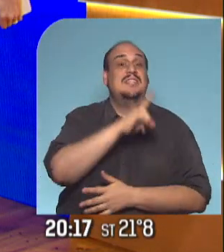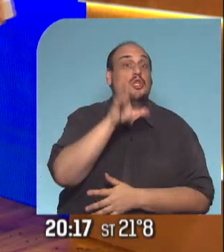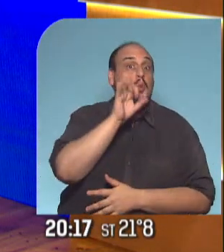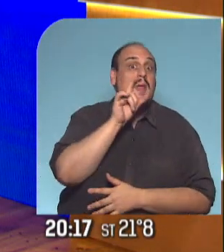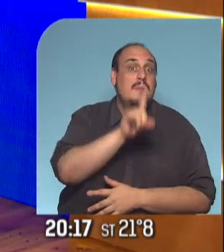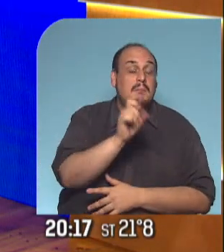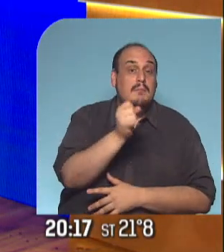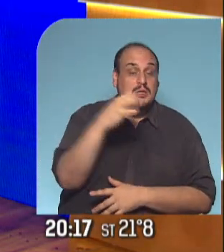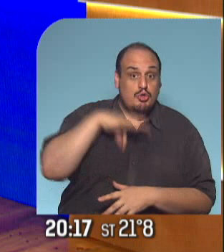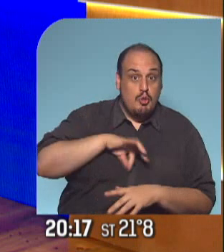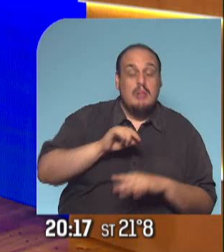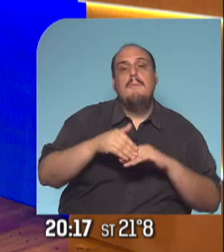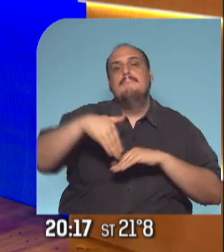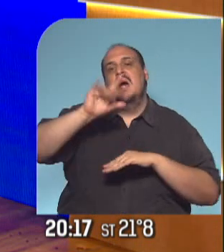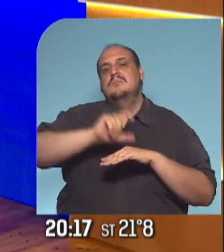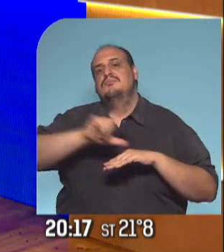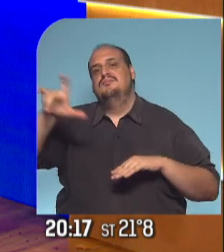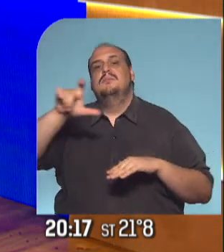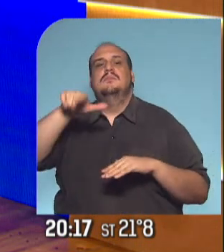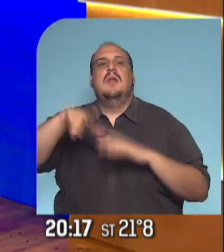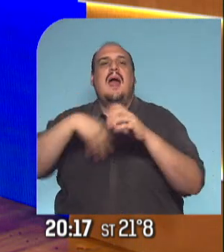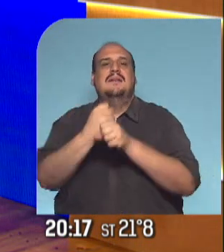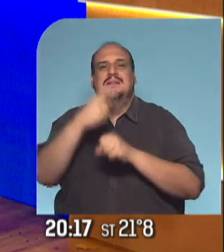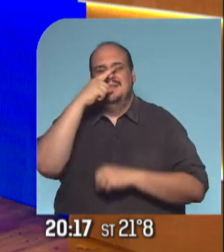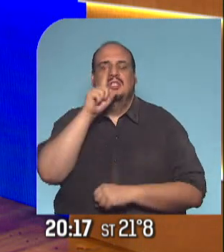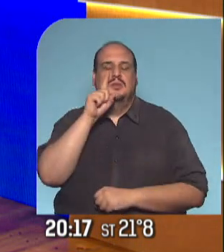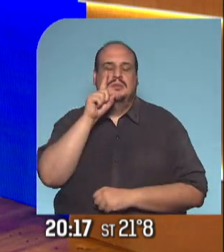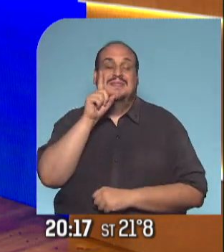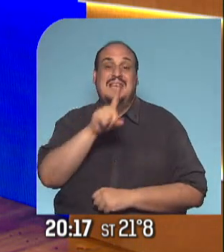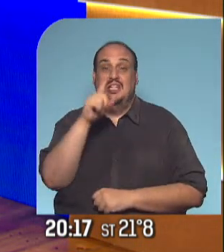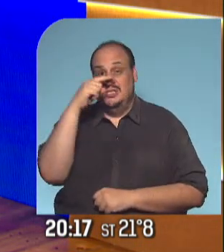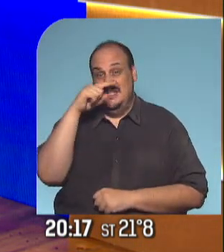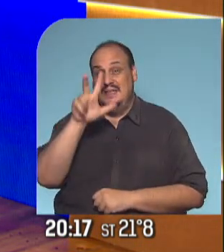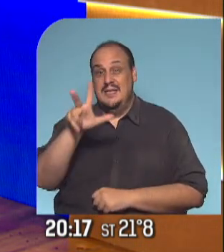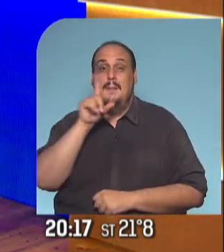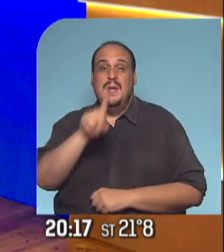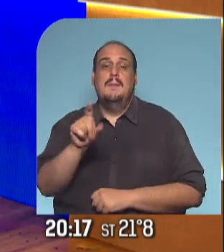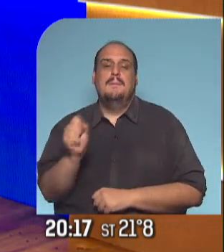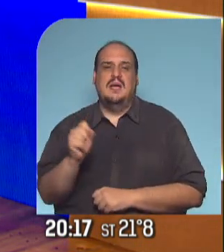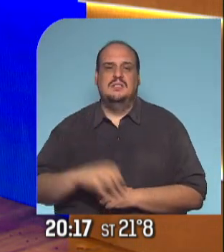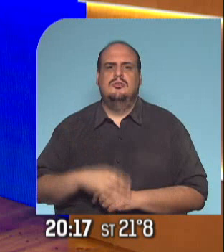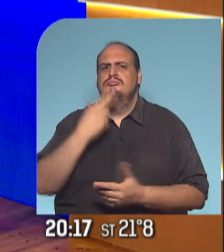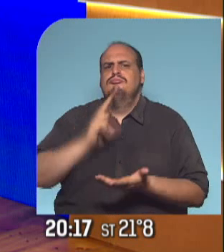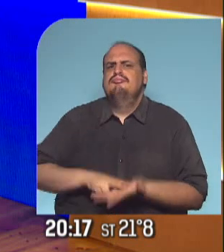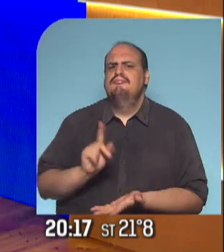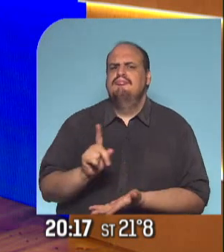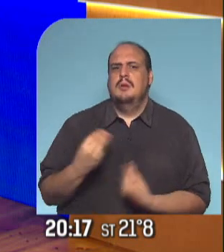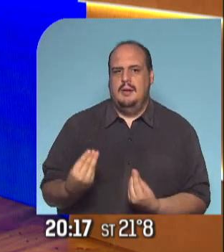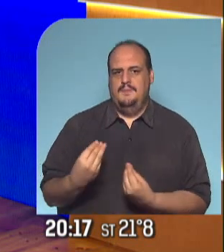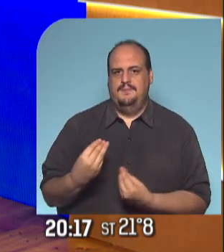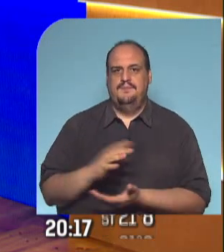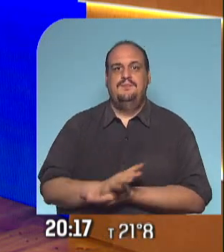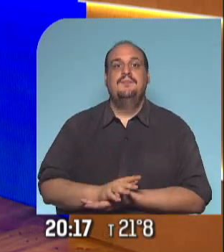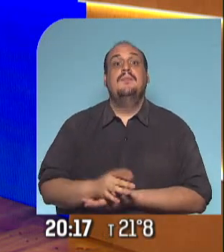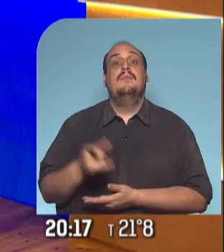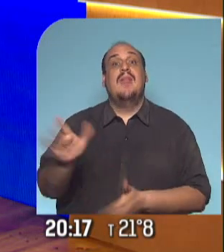150.000 y, por ejemplo, podría llegar a cobrar 173.000 pesos brutos. ¿De qué va a quedar exento? Entre otras cosas, del aguinaldo. No se va a